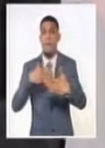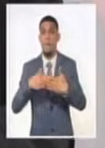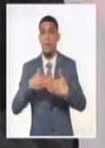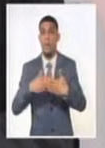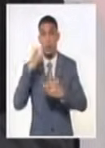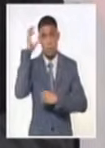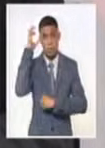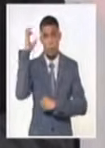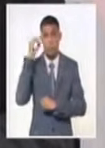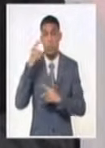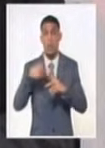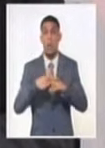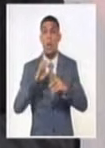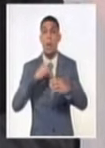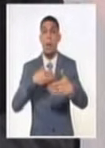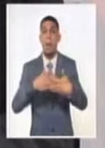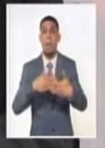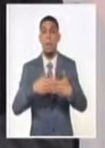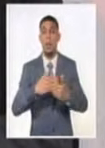las empresas